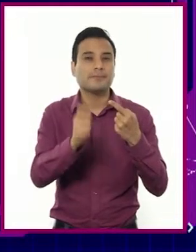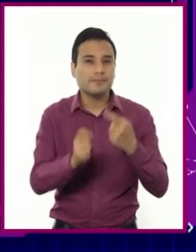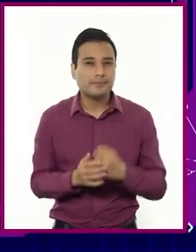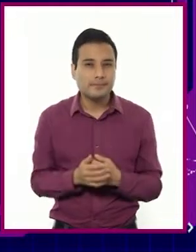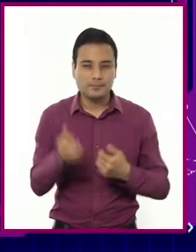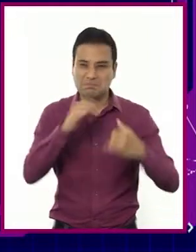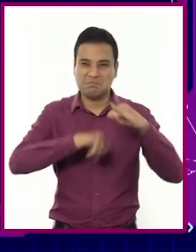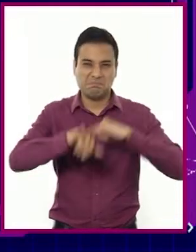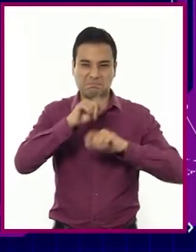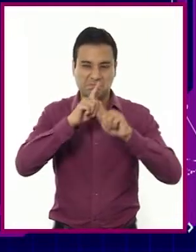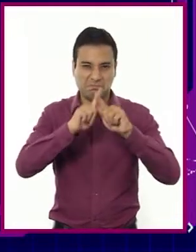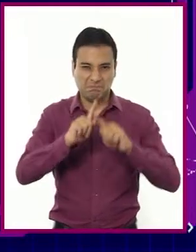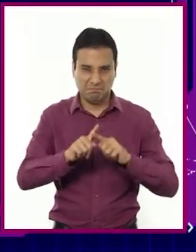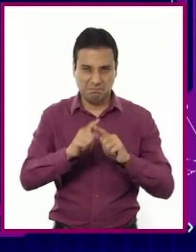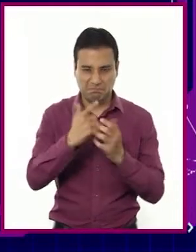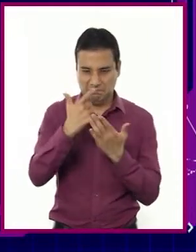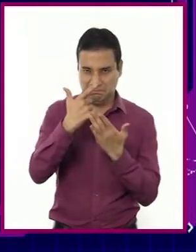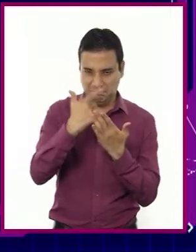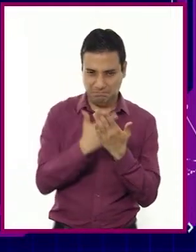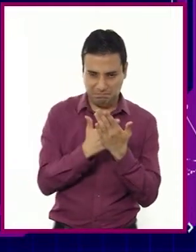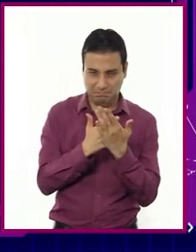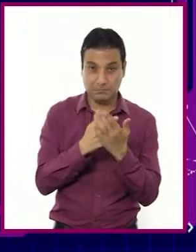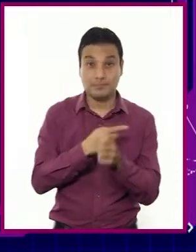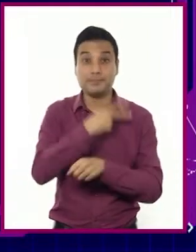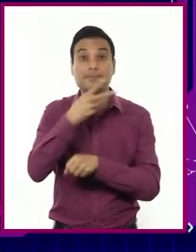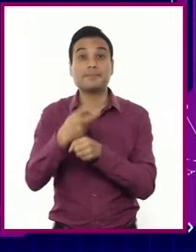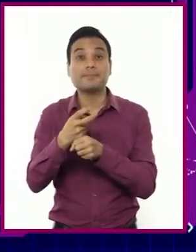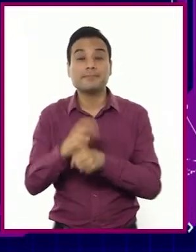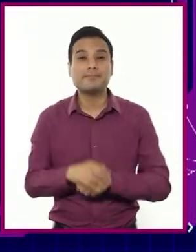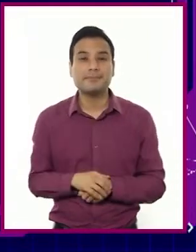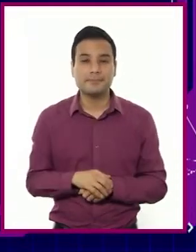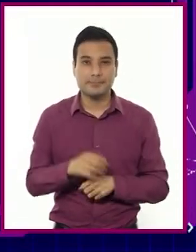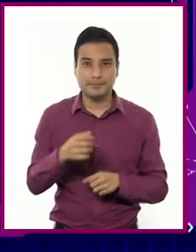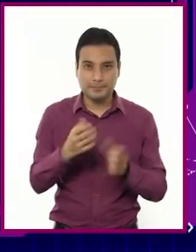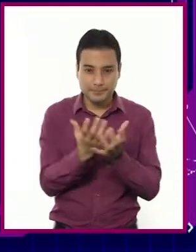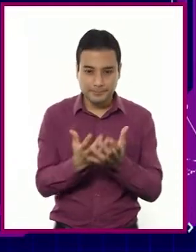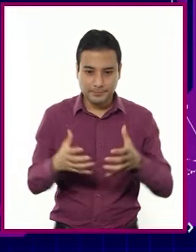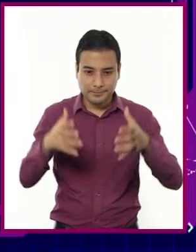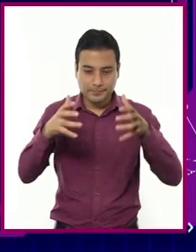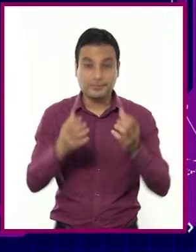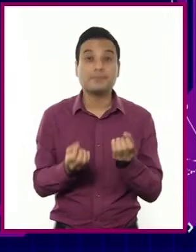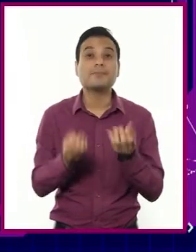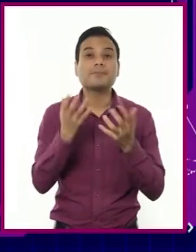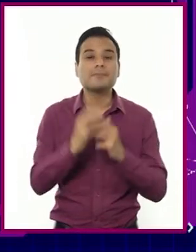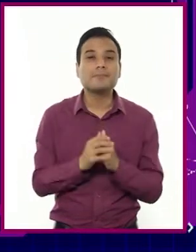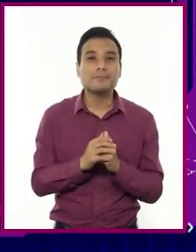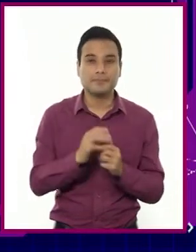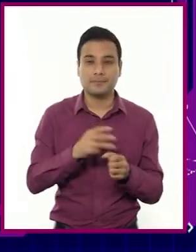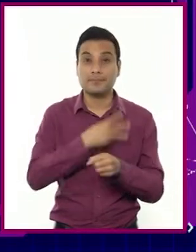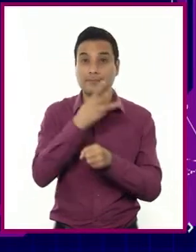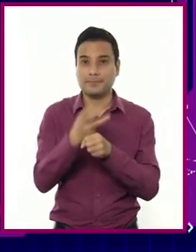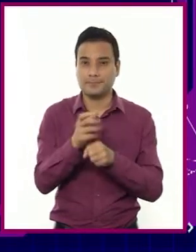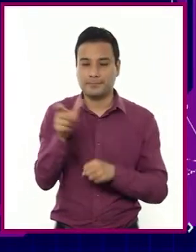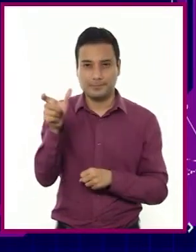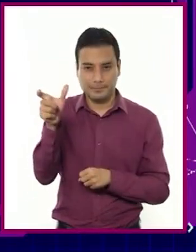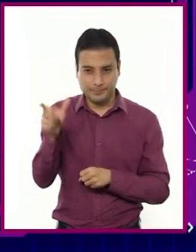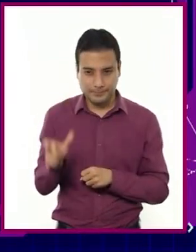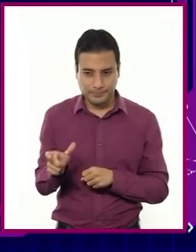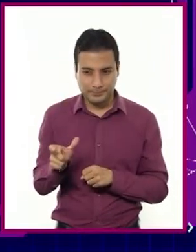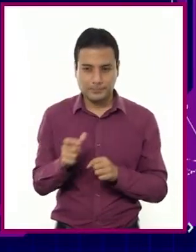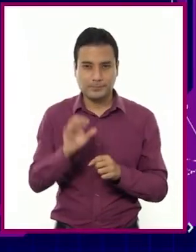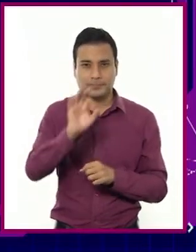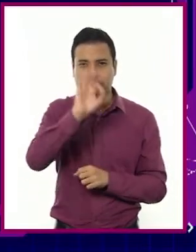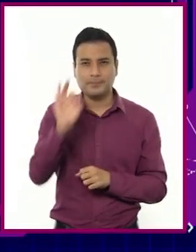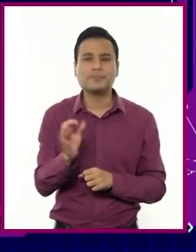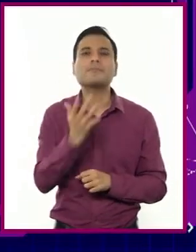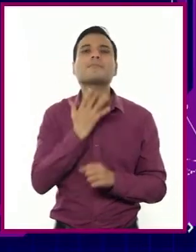de alcohol. En la segunda, el número de galones de cada disolución. En la tercera, el porcentaje de alcohol